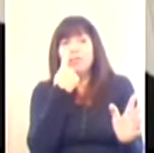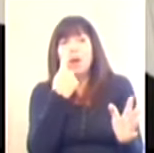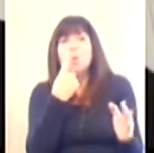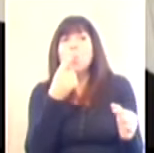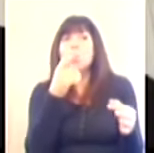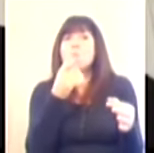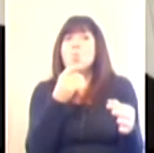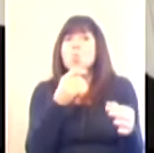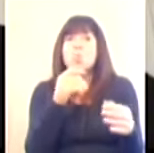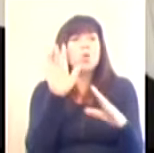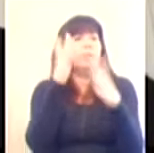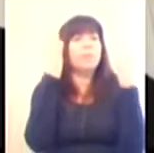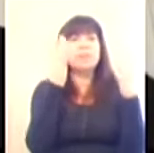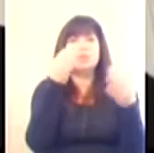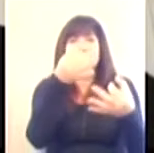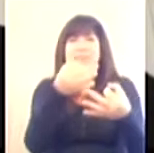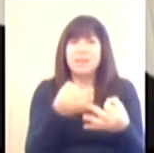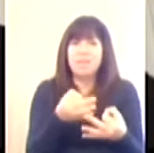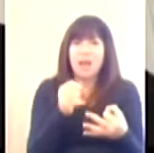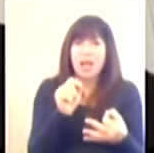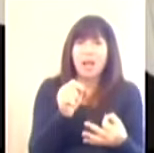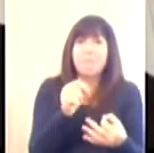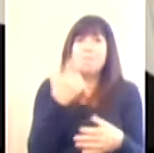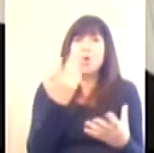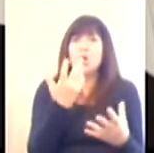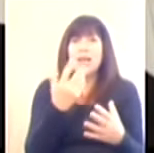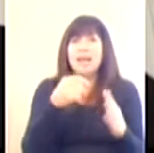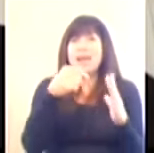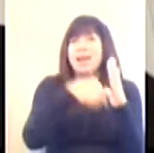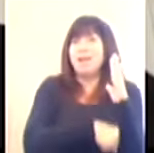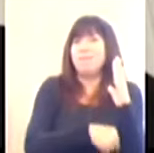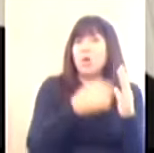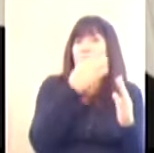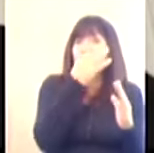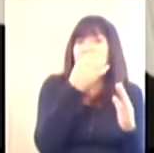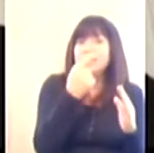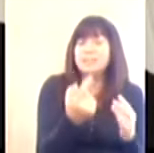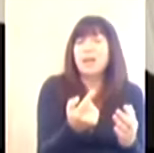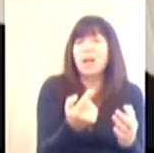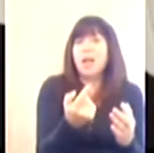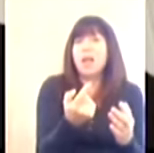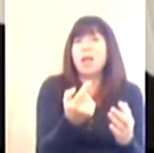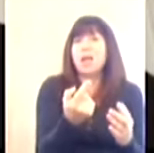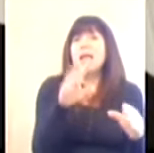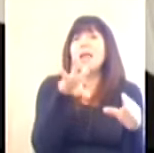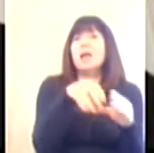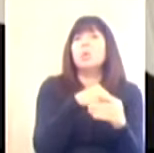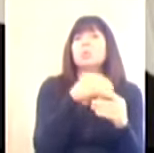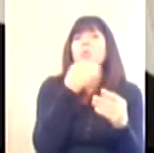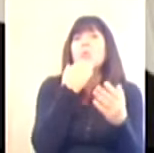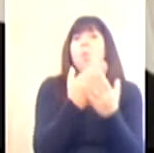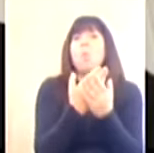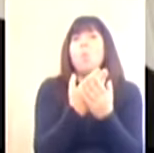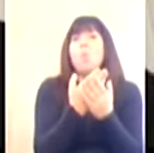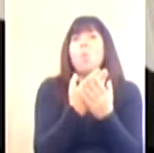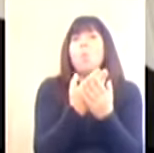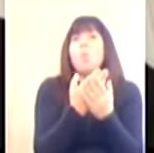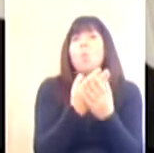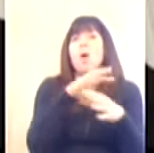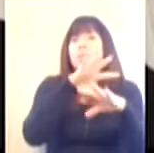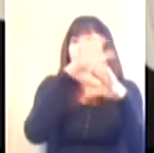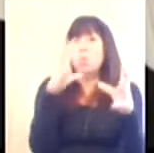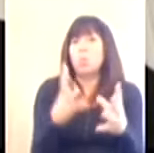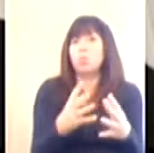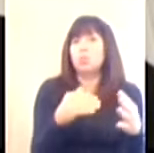muy impresionante, porque en el fondo lo que dice esa cifra es que incluso cuando ponemos el mundo en